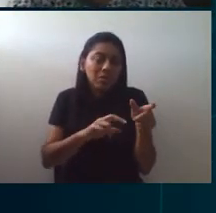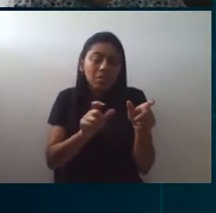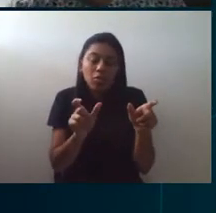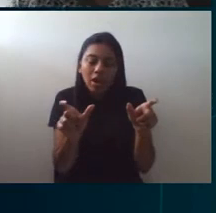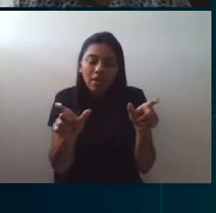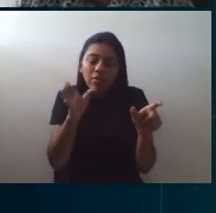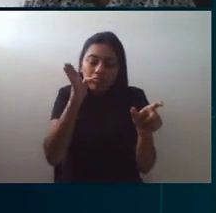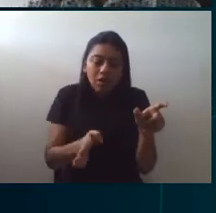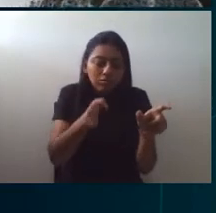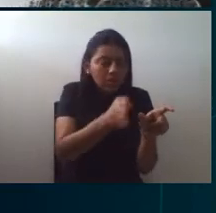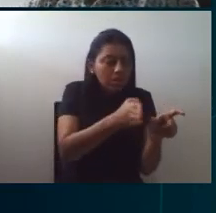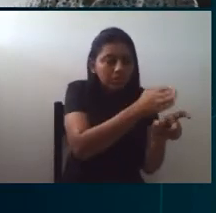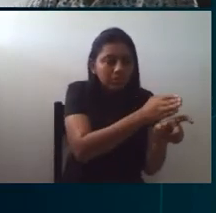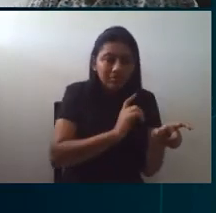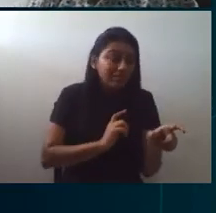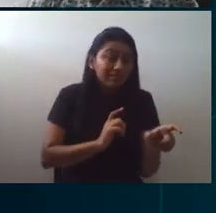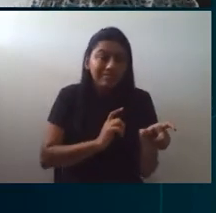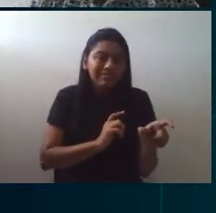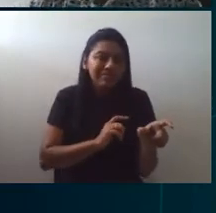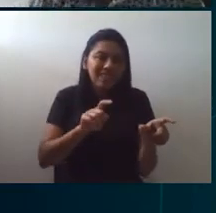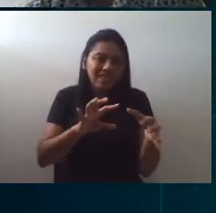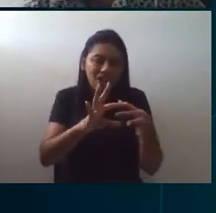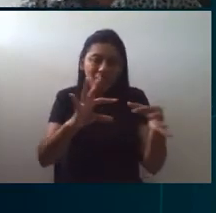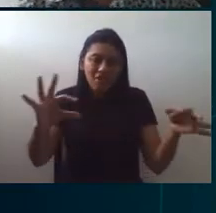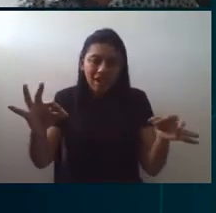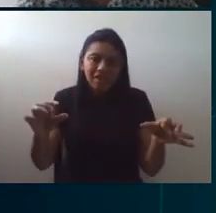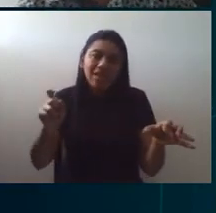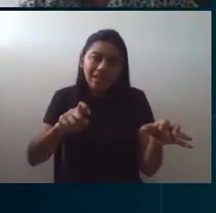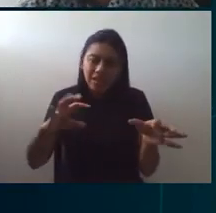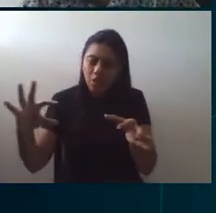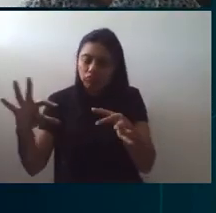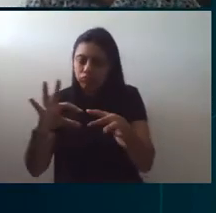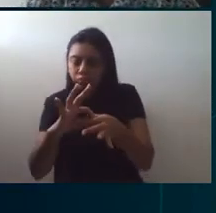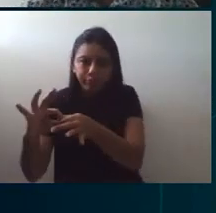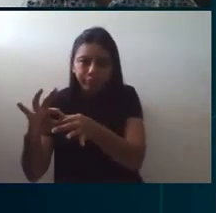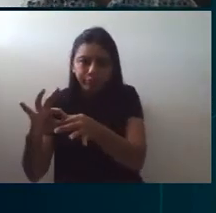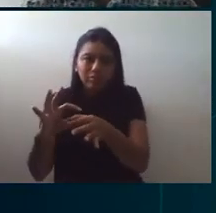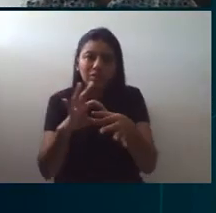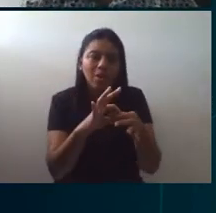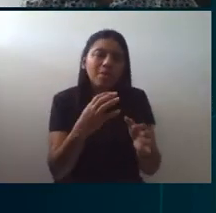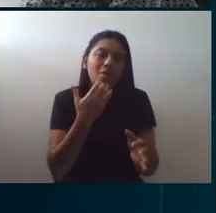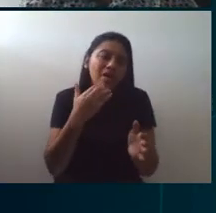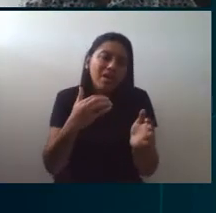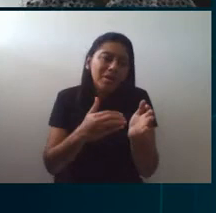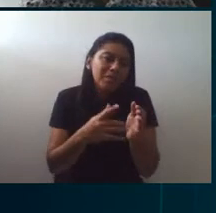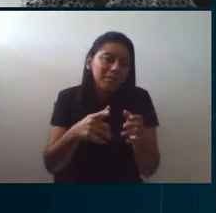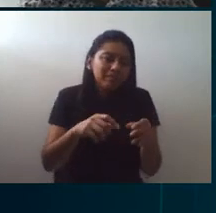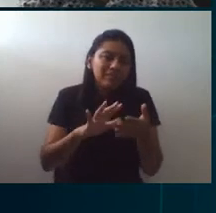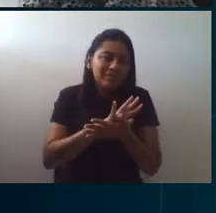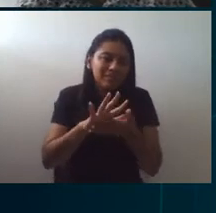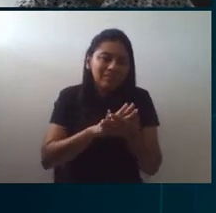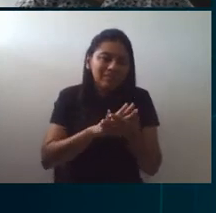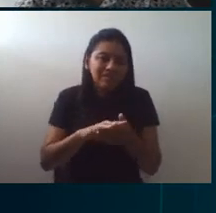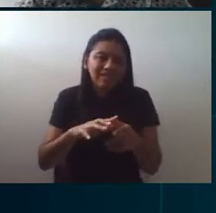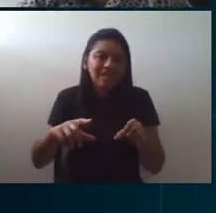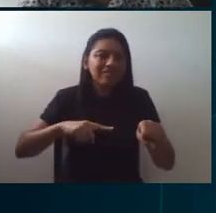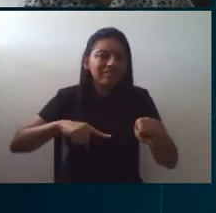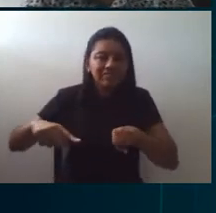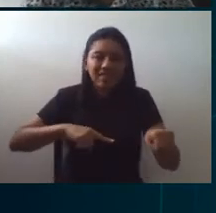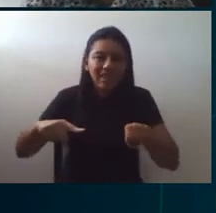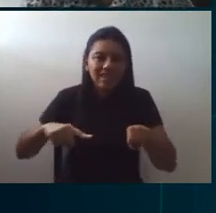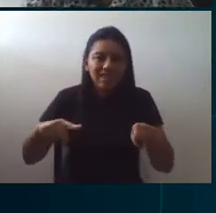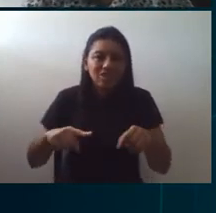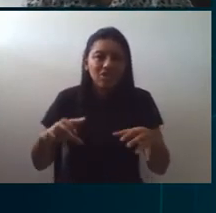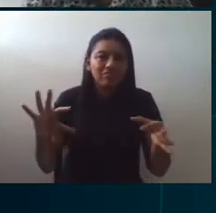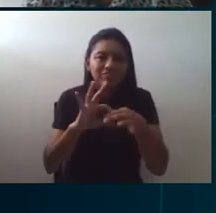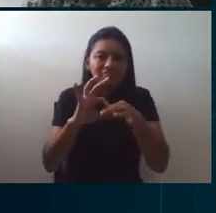palabras por separados. Caso puntual que estamos hablando, gestión de proyectos. Si yo cojo y tokenizo frases o tokenizo todo un texto